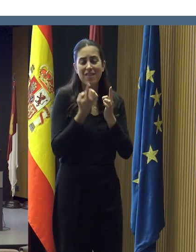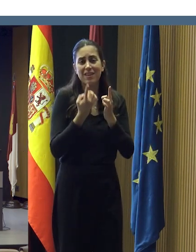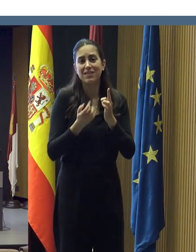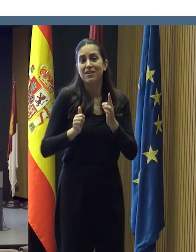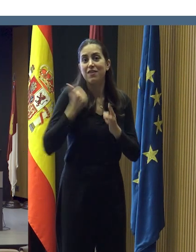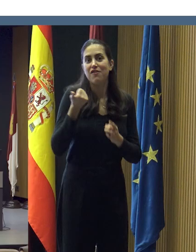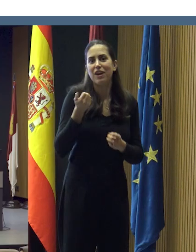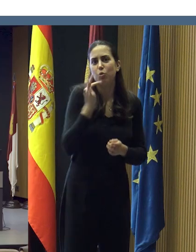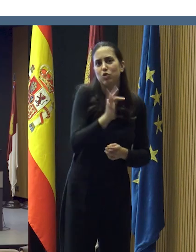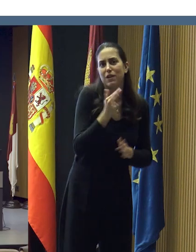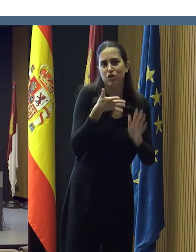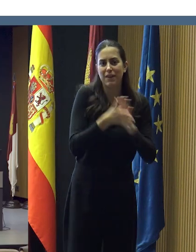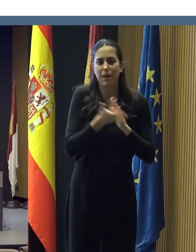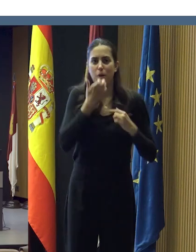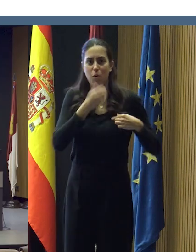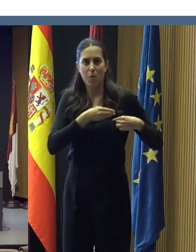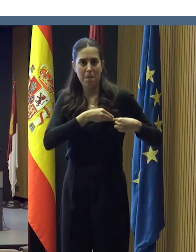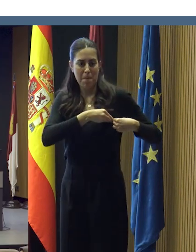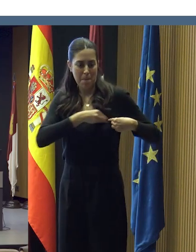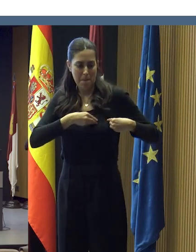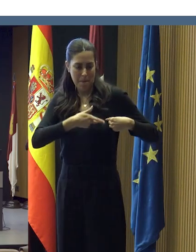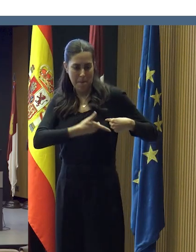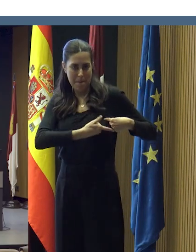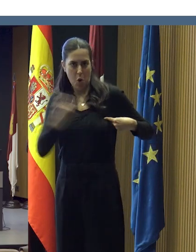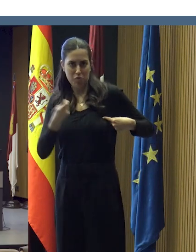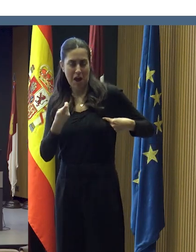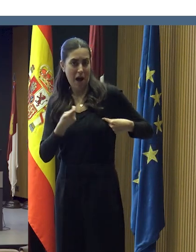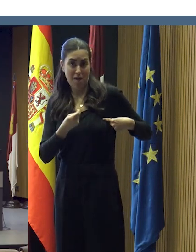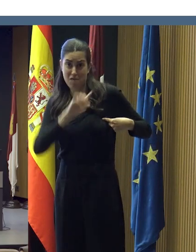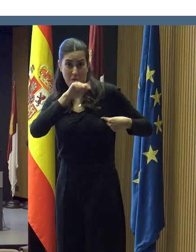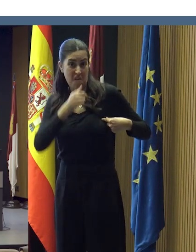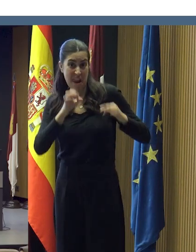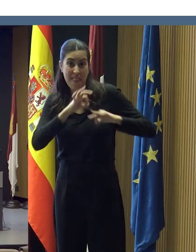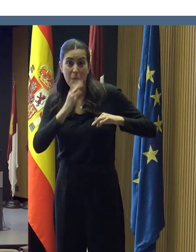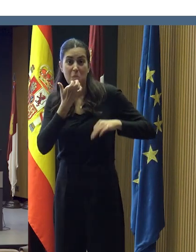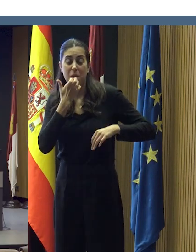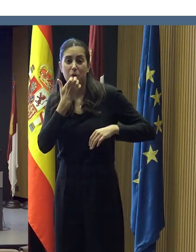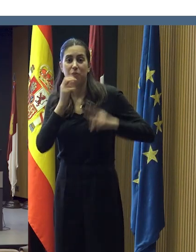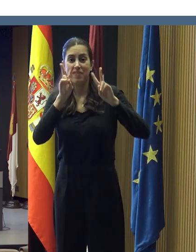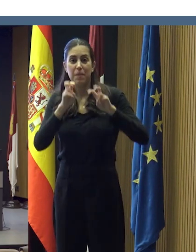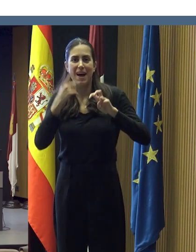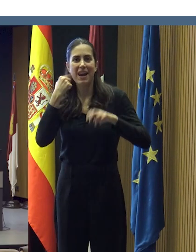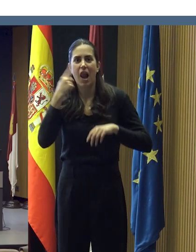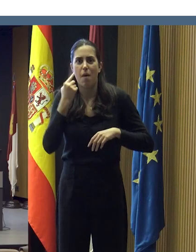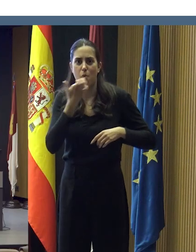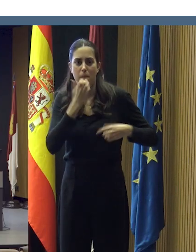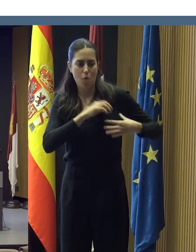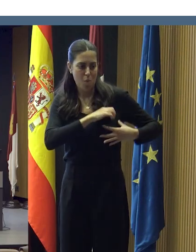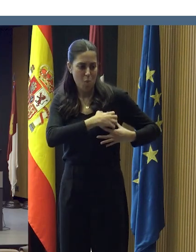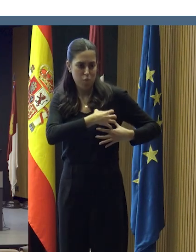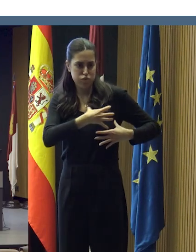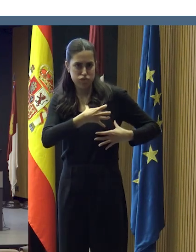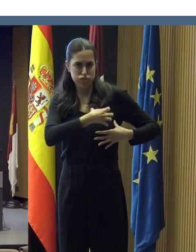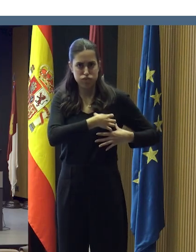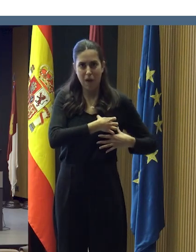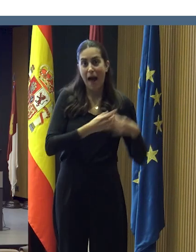porque mucha gente se ha hecho biopsias no teniendo absolutamente nada, porque ese bulto era por la época del ciclo menstrual en la que estaba, por ejemplo, ¿no?